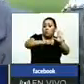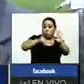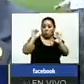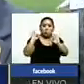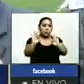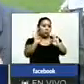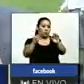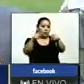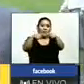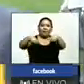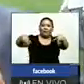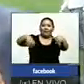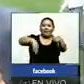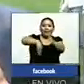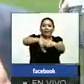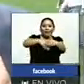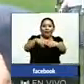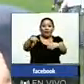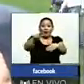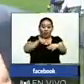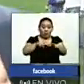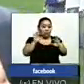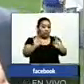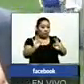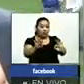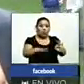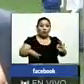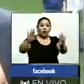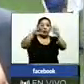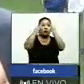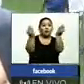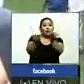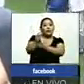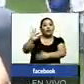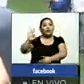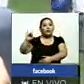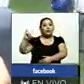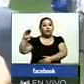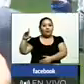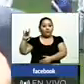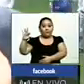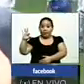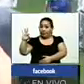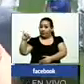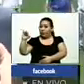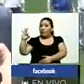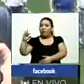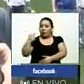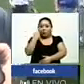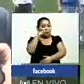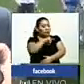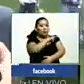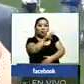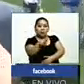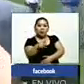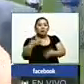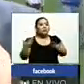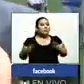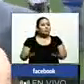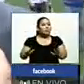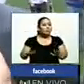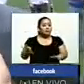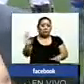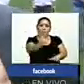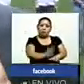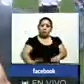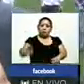nivel de los escenarios deportivos que FIFA y reconoce. Nuestra cancha, como les repito, es de